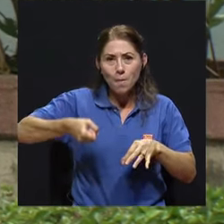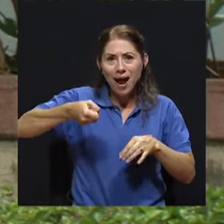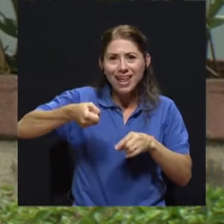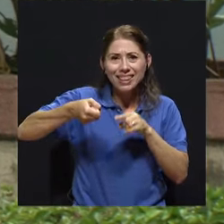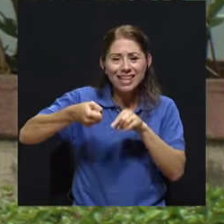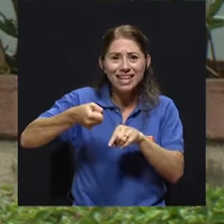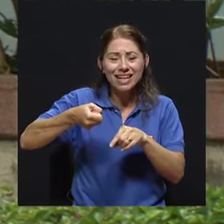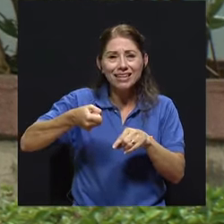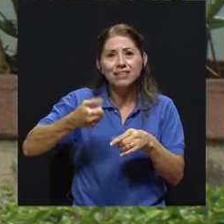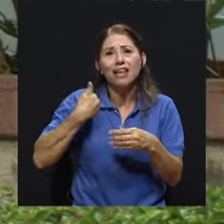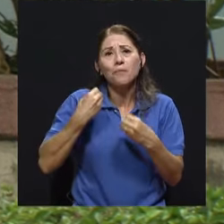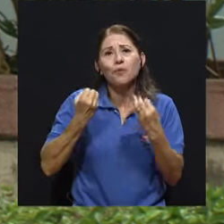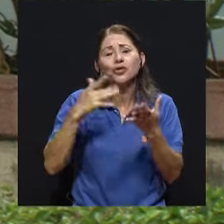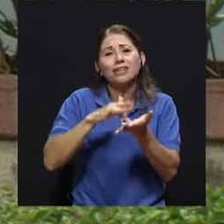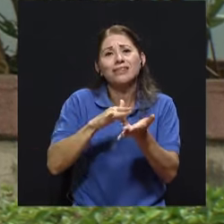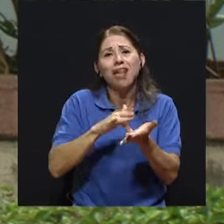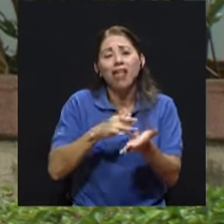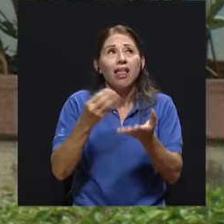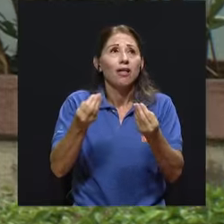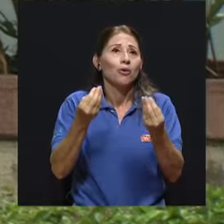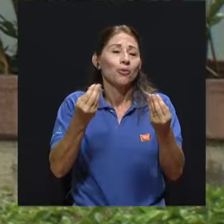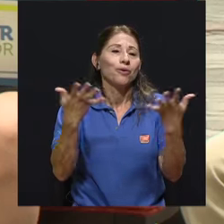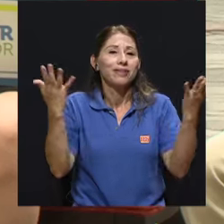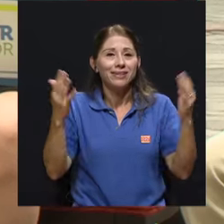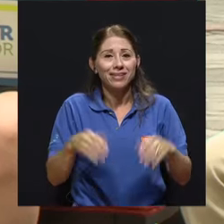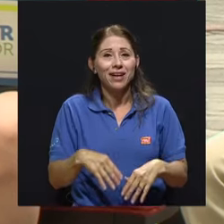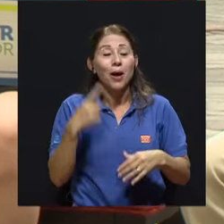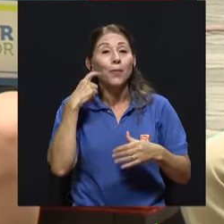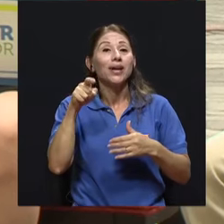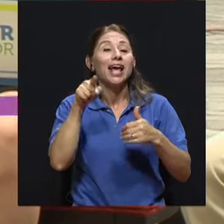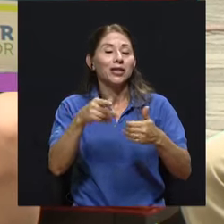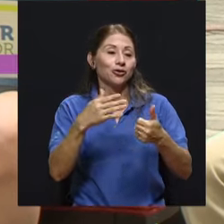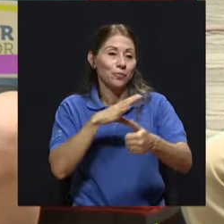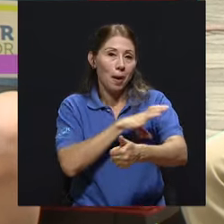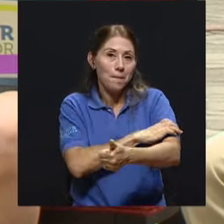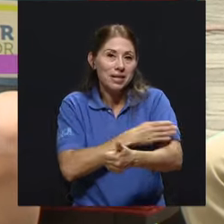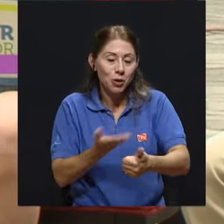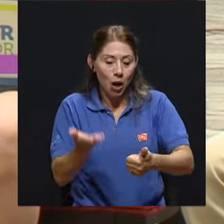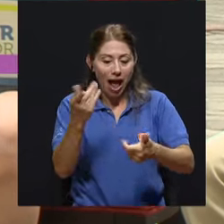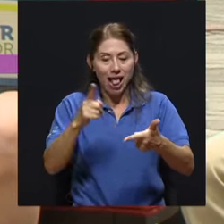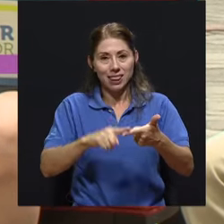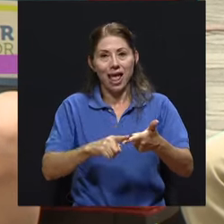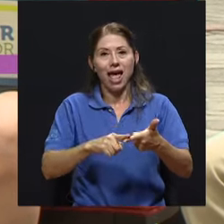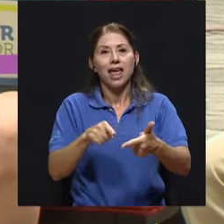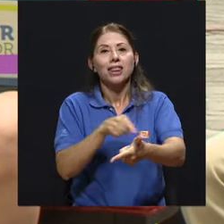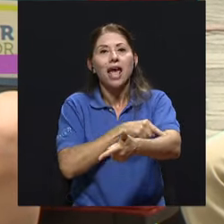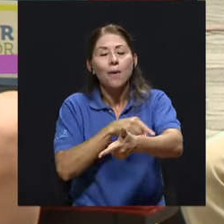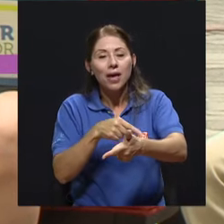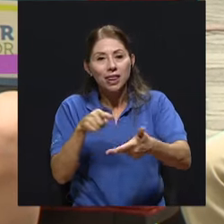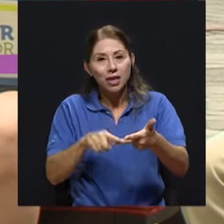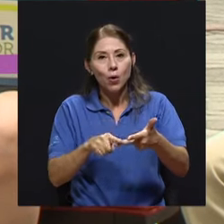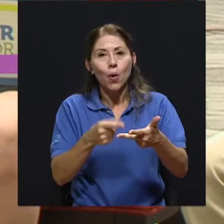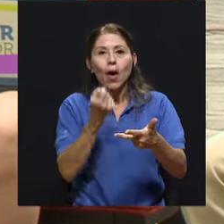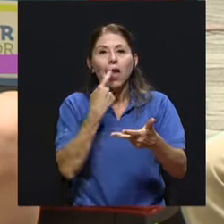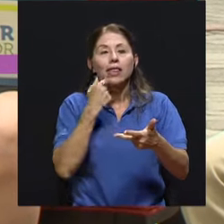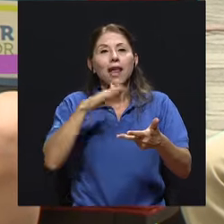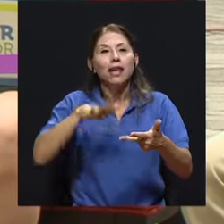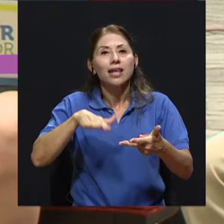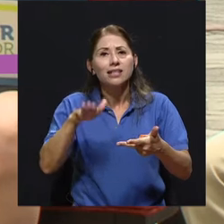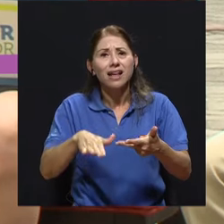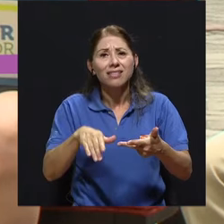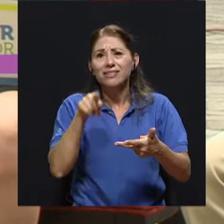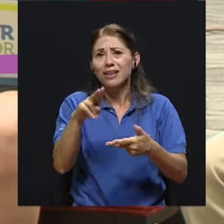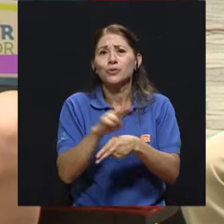multitratados con montones de cosas. Sí. Presión alta, diabéticos, tranquilizantes, de todo hay